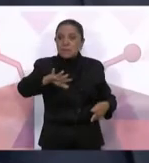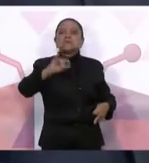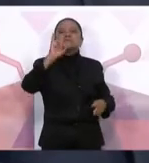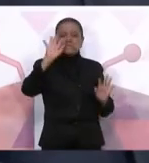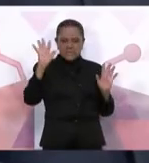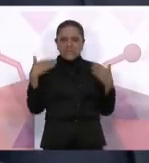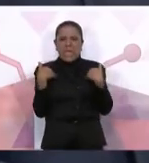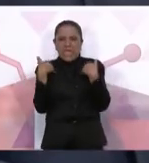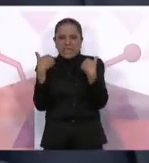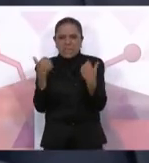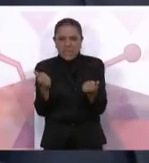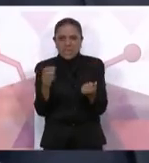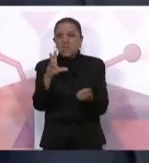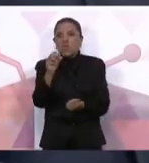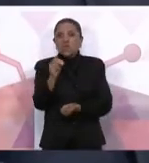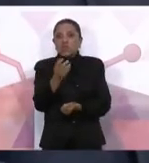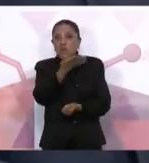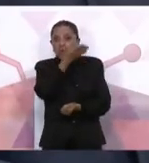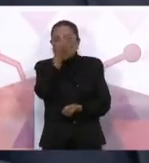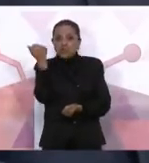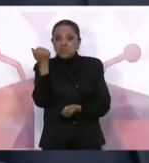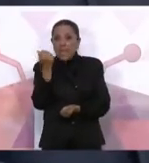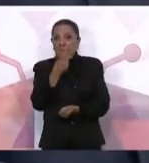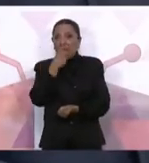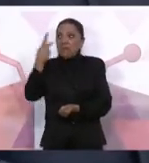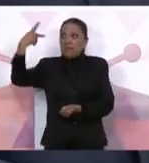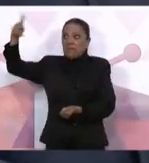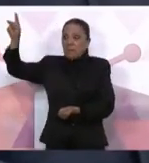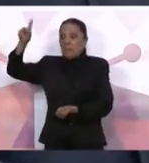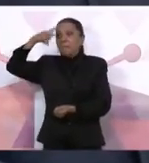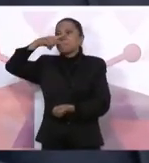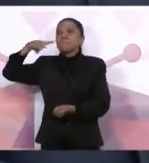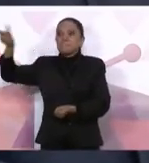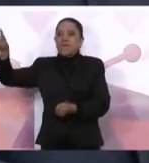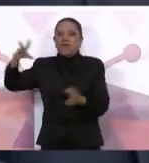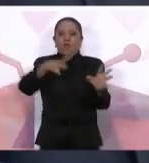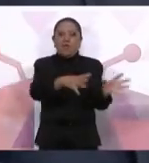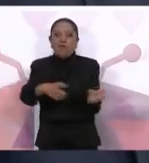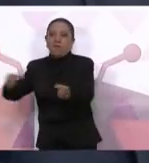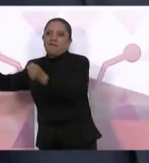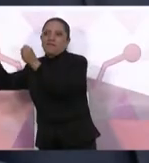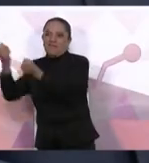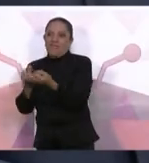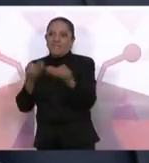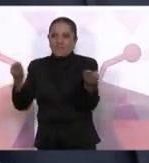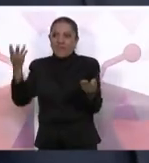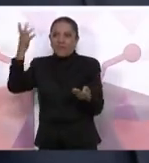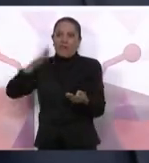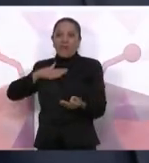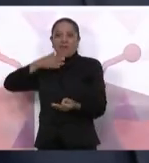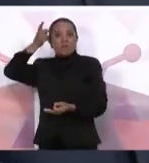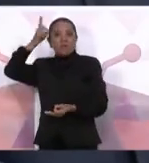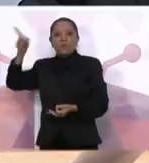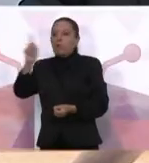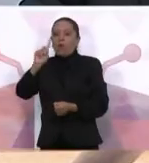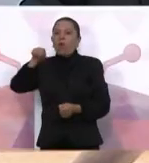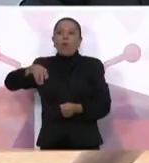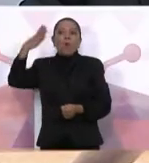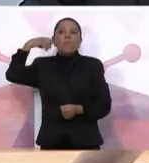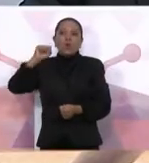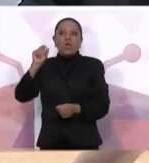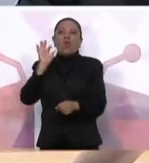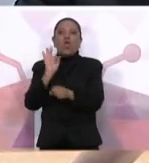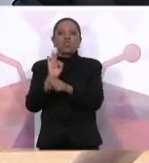sé si digas que puede va a ser expropiada porque no va a ser así morelos defenderá su tierra porque la morelos es nuestro y termino